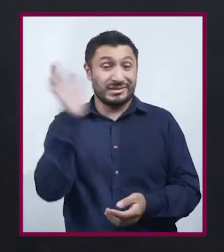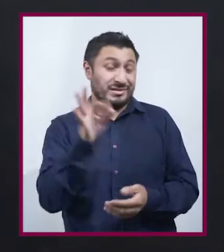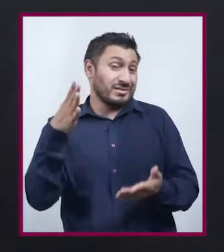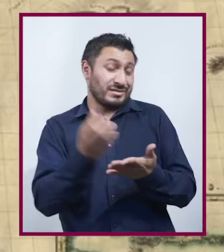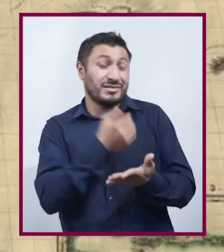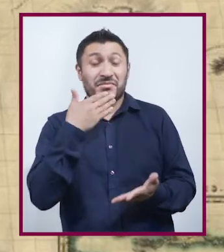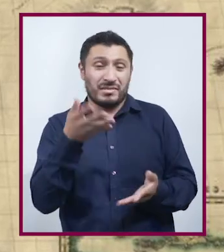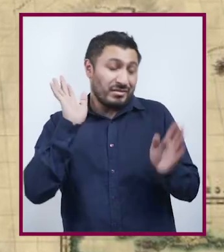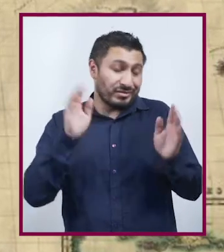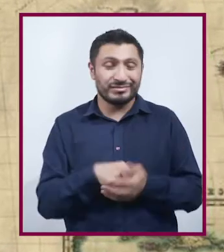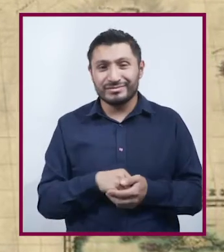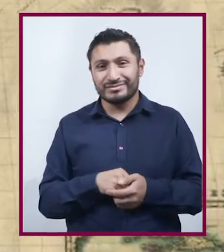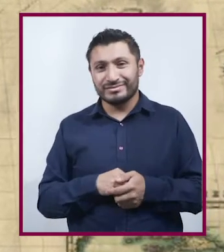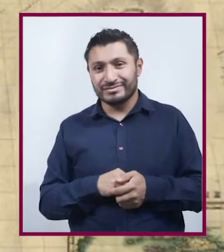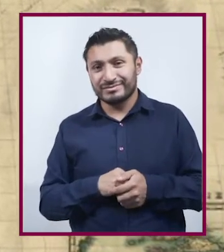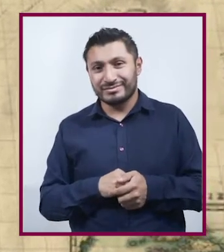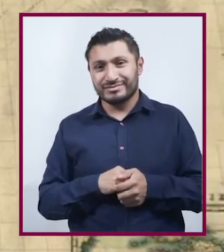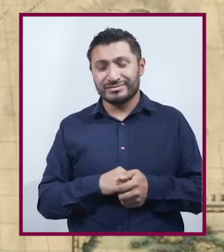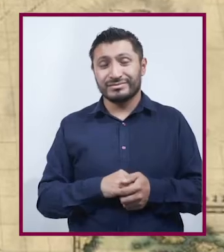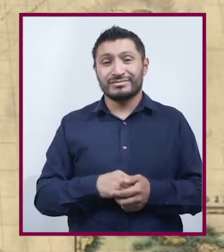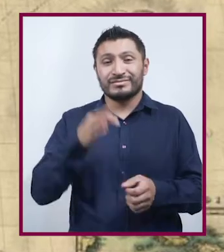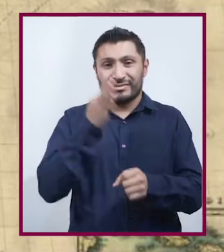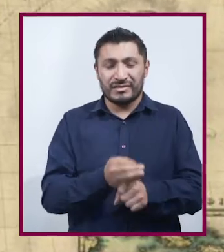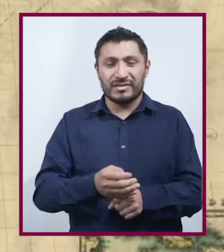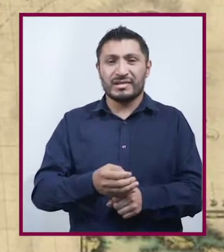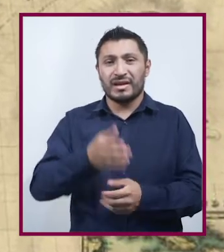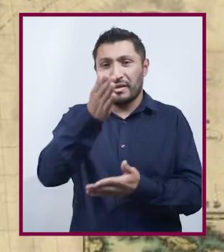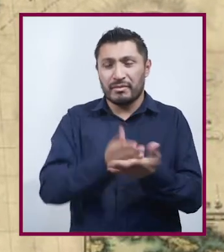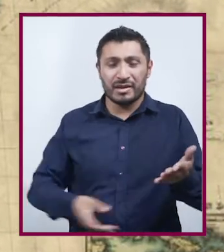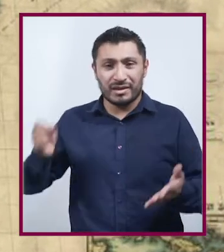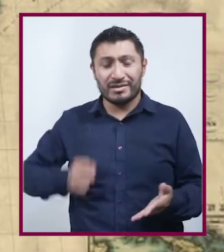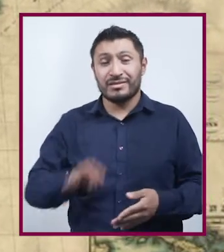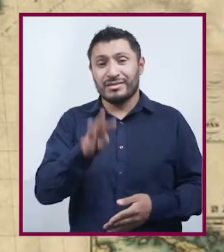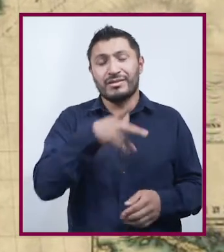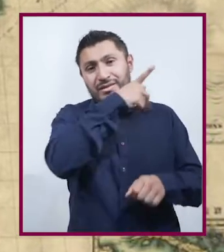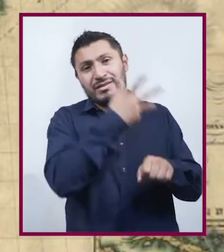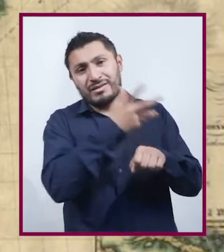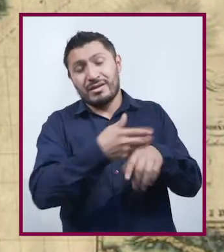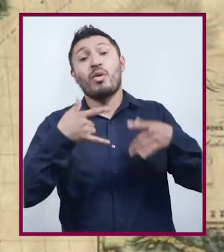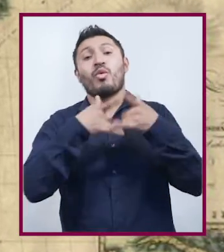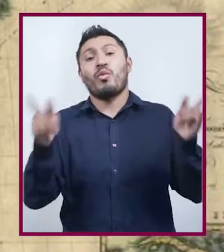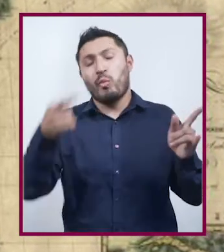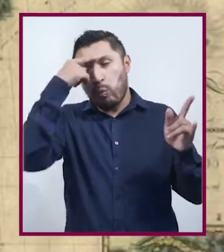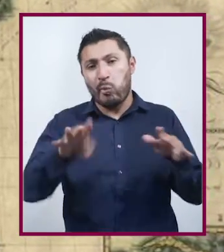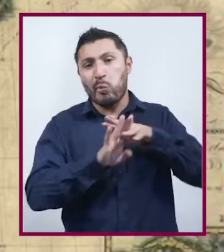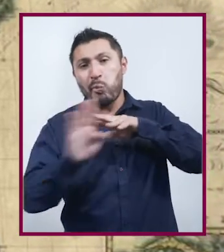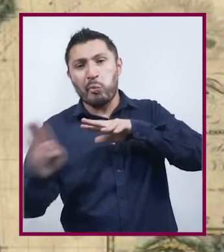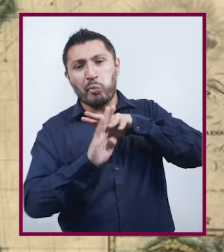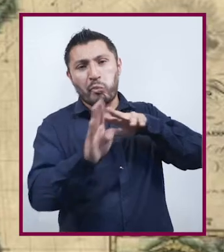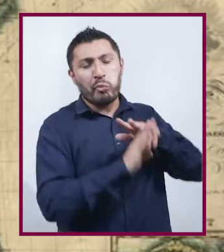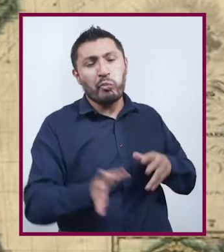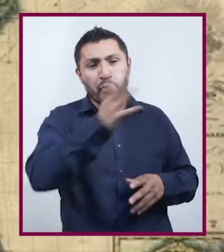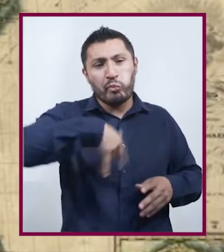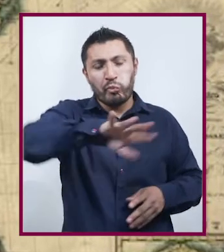si lo lograron. Estamos justo a la mitad del siglo XIX y Estados Unidos tenía abiertas sus puertas a los inmigrantes